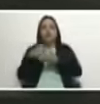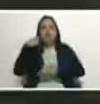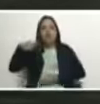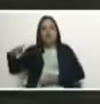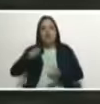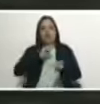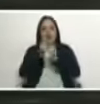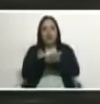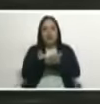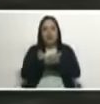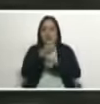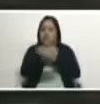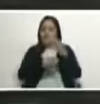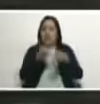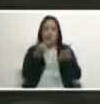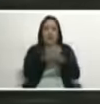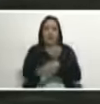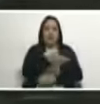Estado.